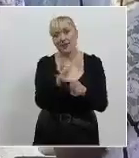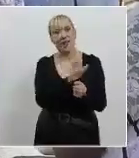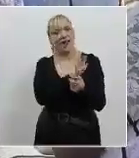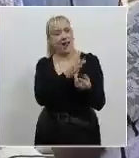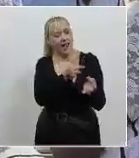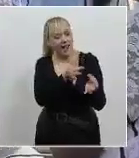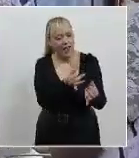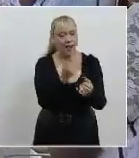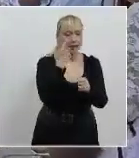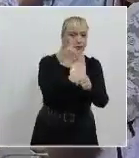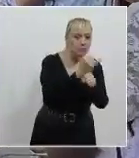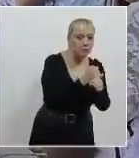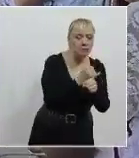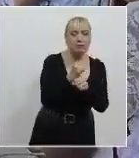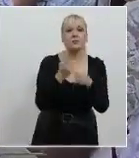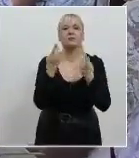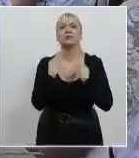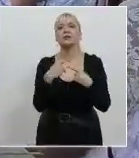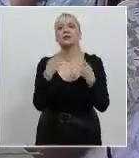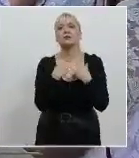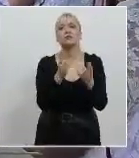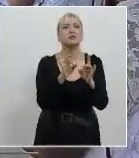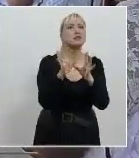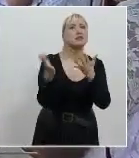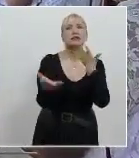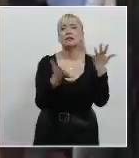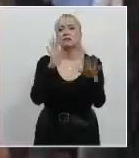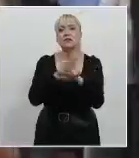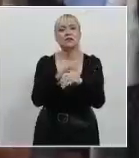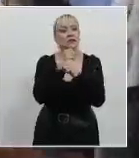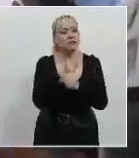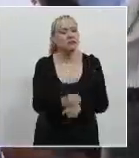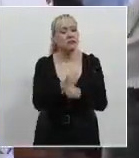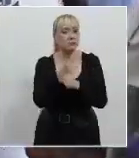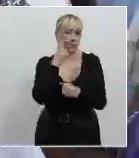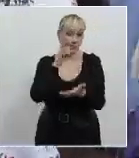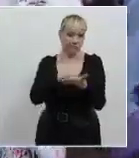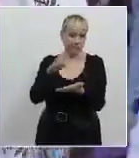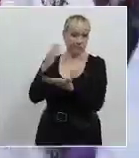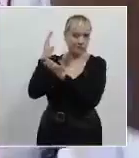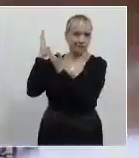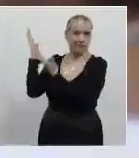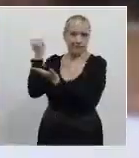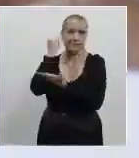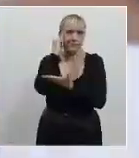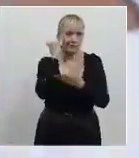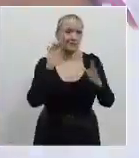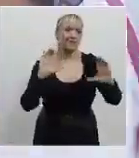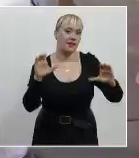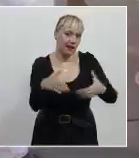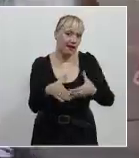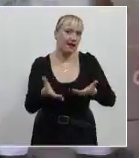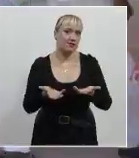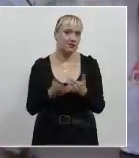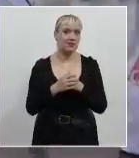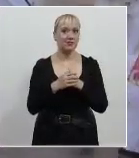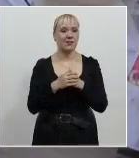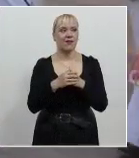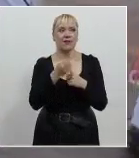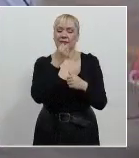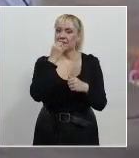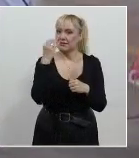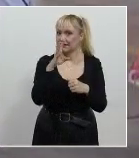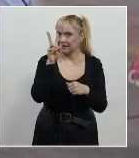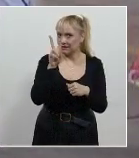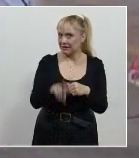calidad y supervisación a personas en situación de vulnerabilidad, como las y los integrantes de comunidades indígenas. Con